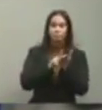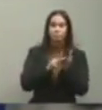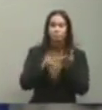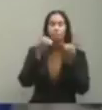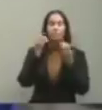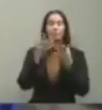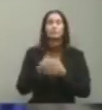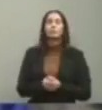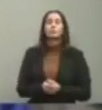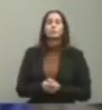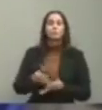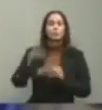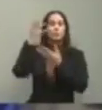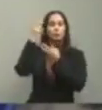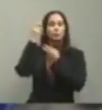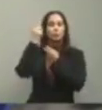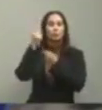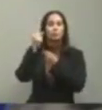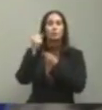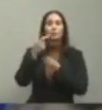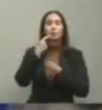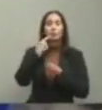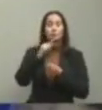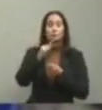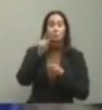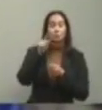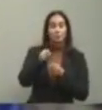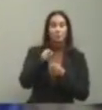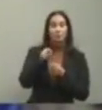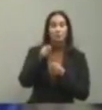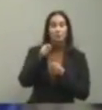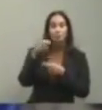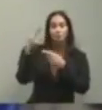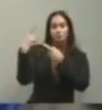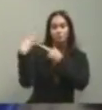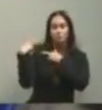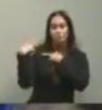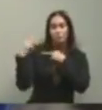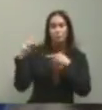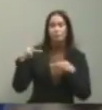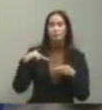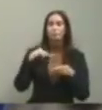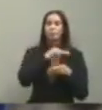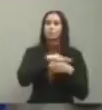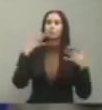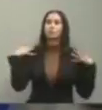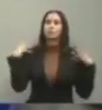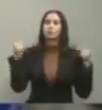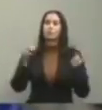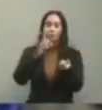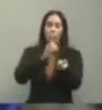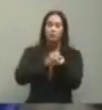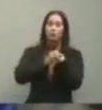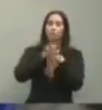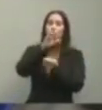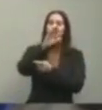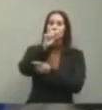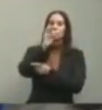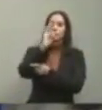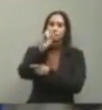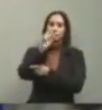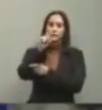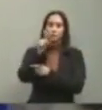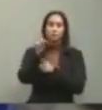confiable y el vocero oficial en este país es el ministro de salud el doctor rafael sánchez y